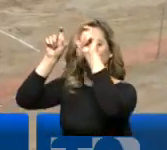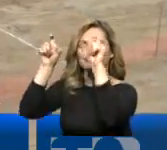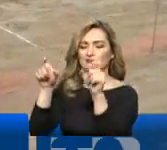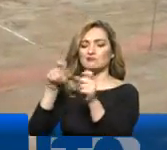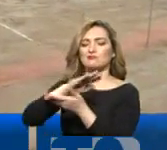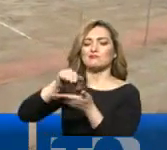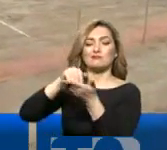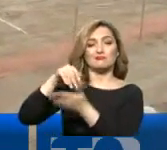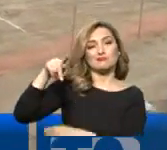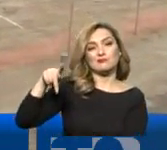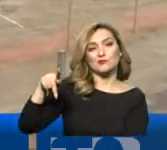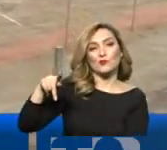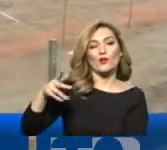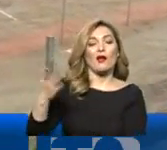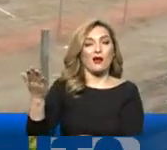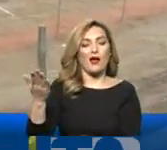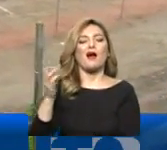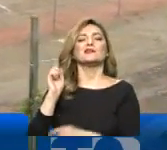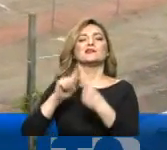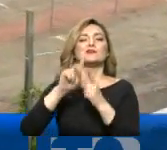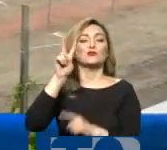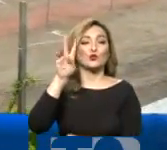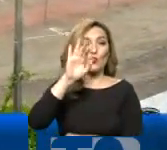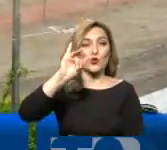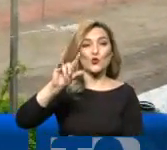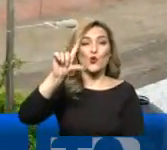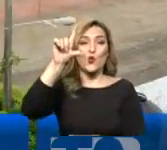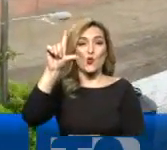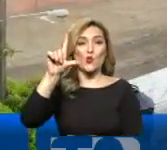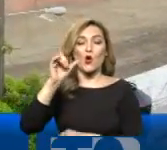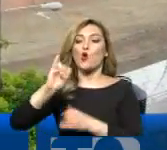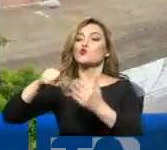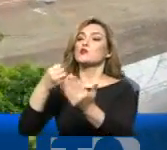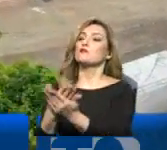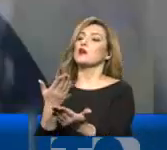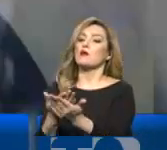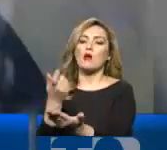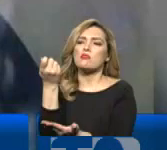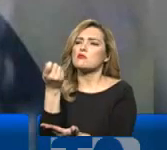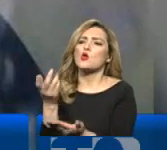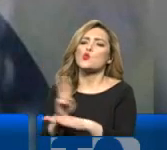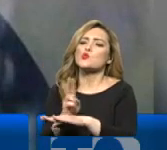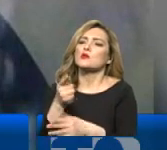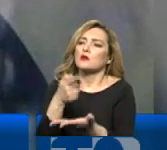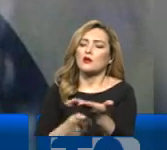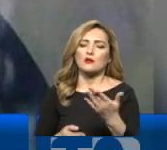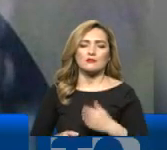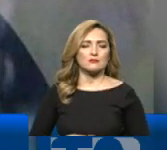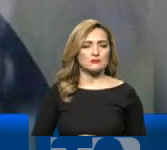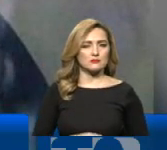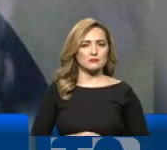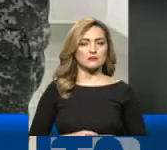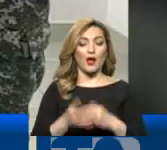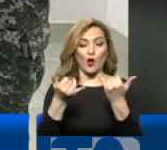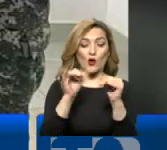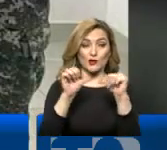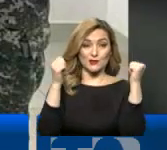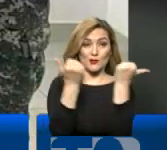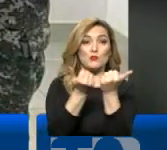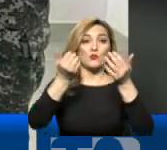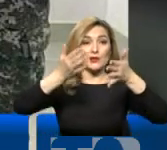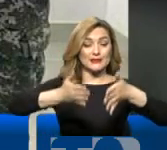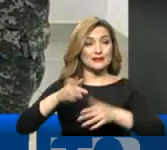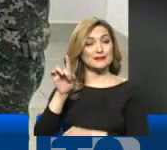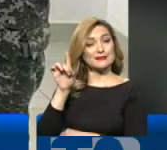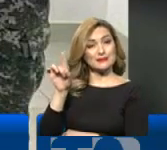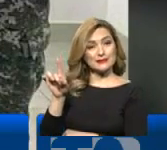junio para justificar el uso del anticipo, so pena de su terminación unilateral. Ahora el asambleísta Daniel Mendoza, quien es